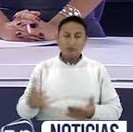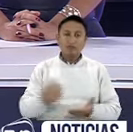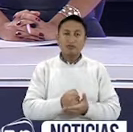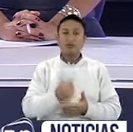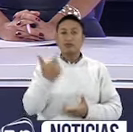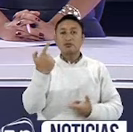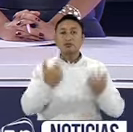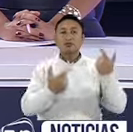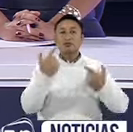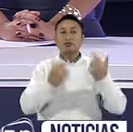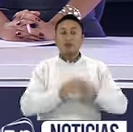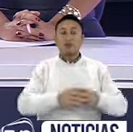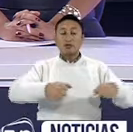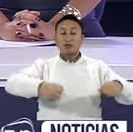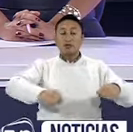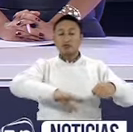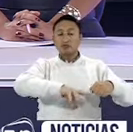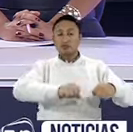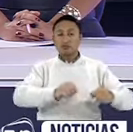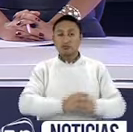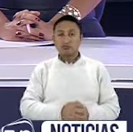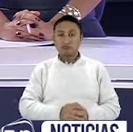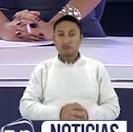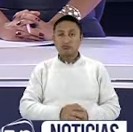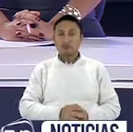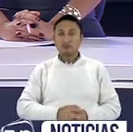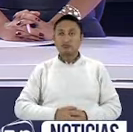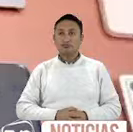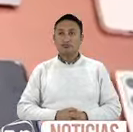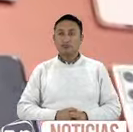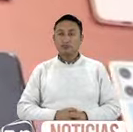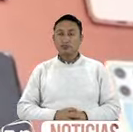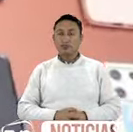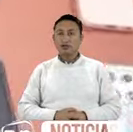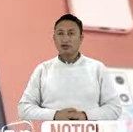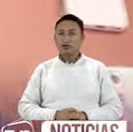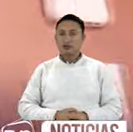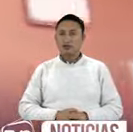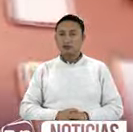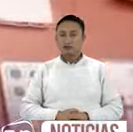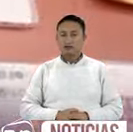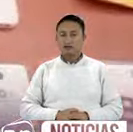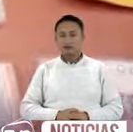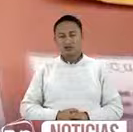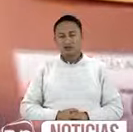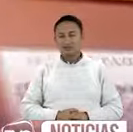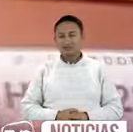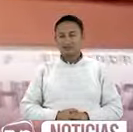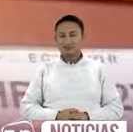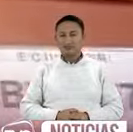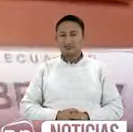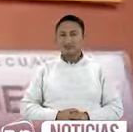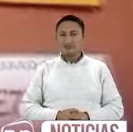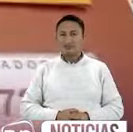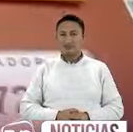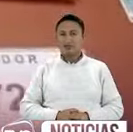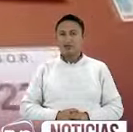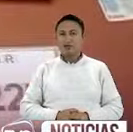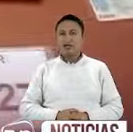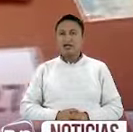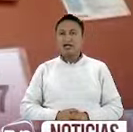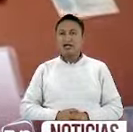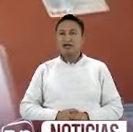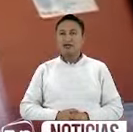armas blancas, motos robadas y un arma de fuego. Entre las evidencias estaban uniformes policiales,